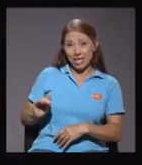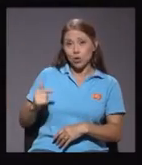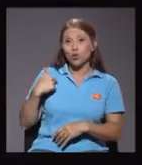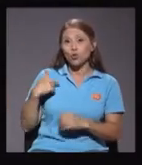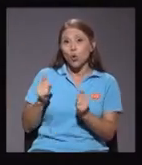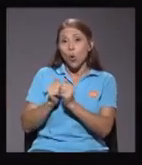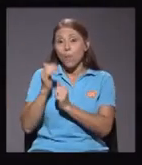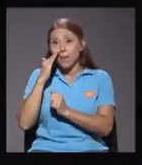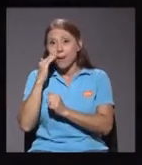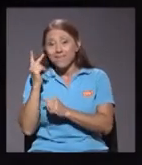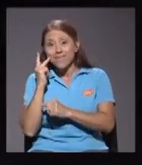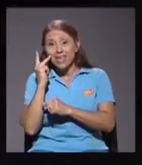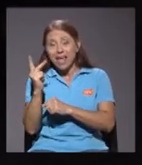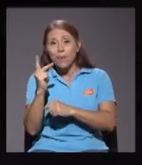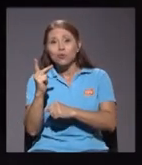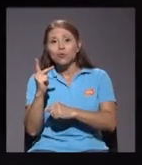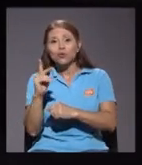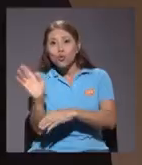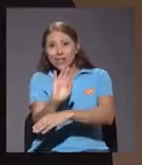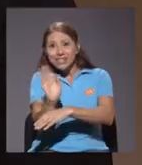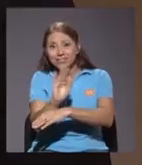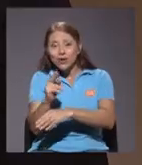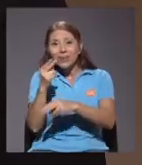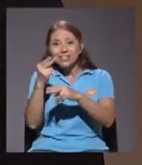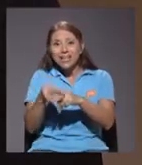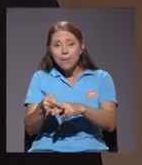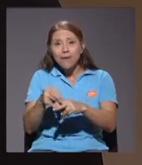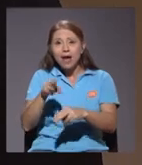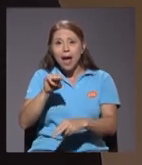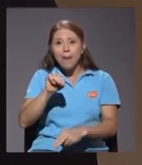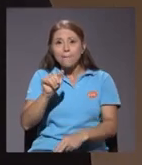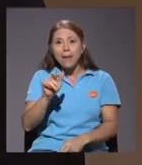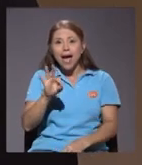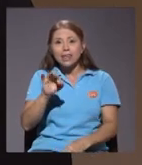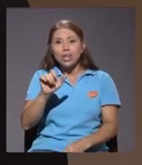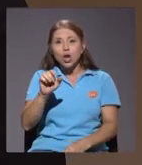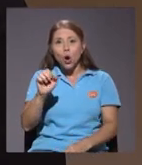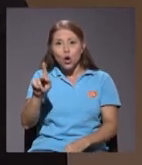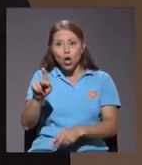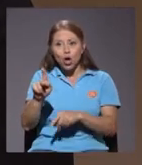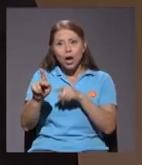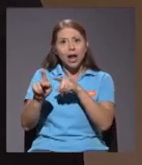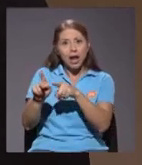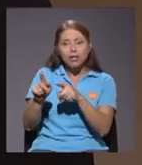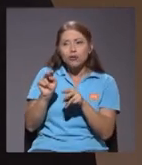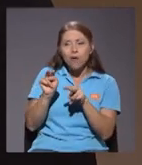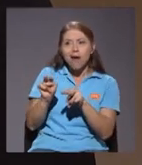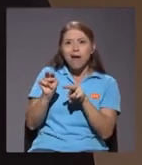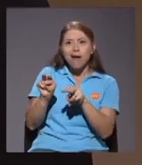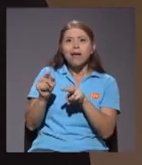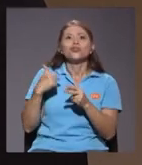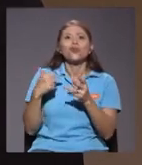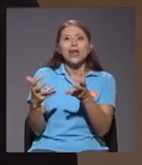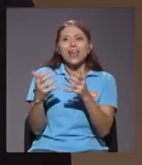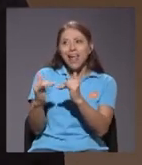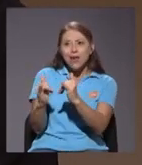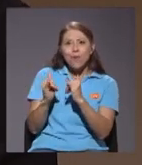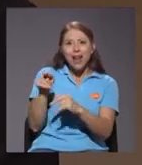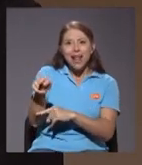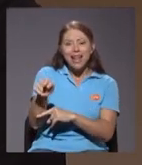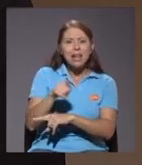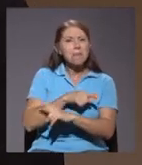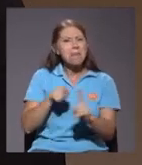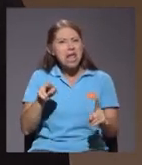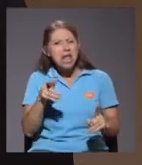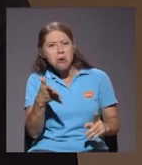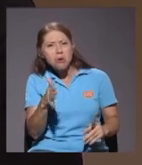mi mamá que era muy famosa se llamaba matlock y yo quería ser como matlock pero yo no sé por qué entre entre los 15